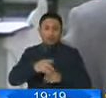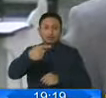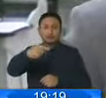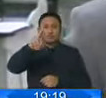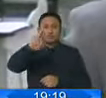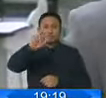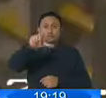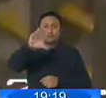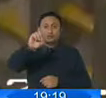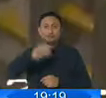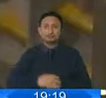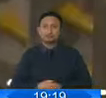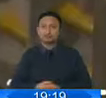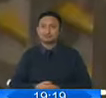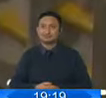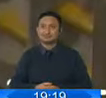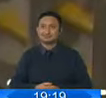el puente Gualo.